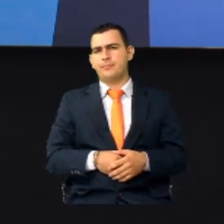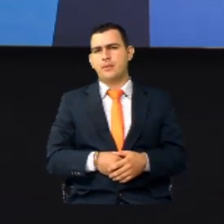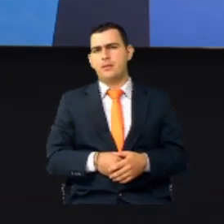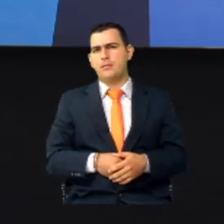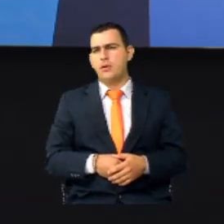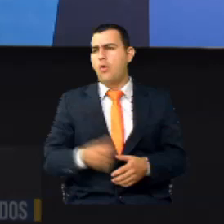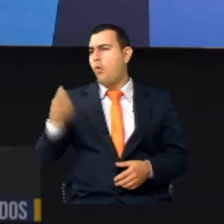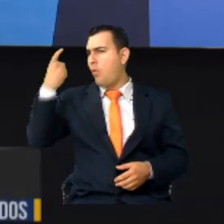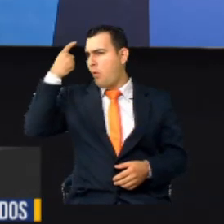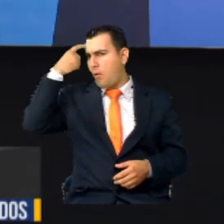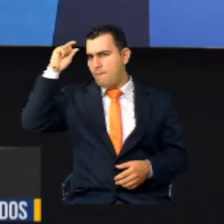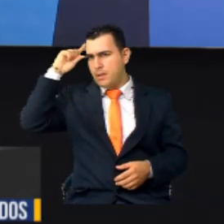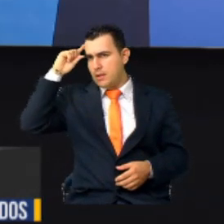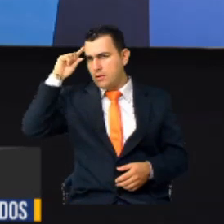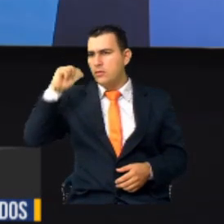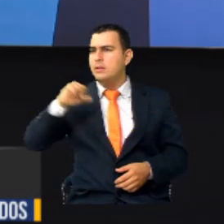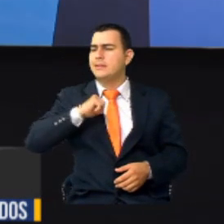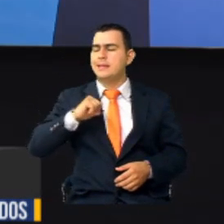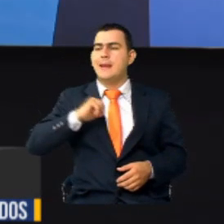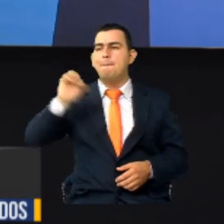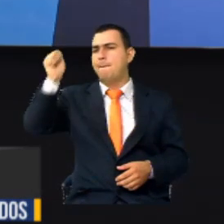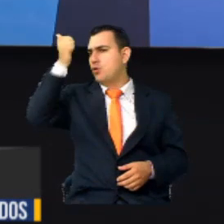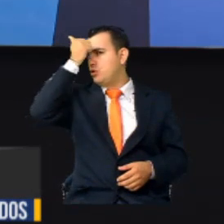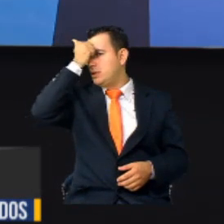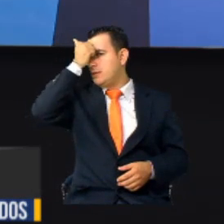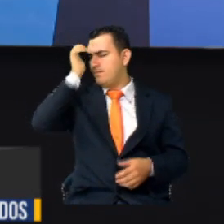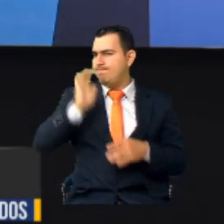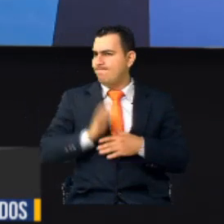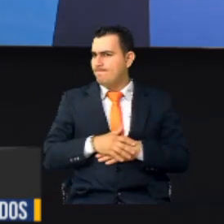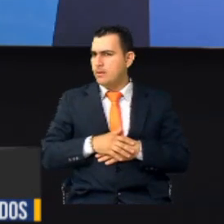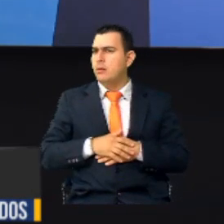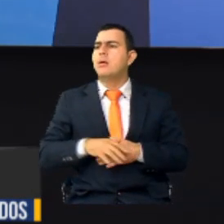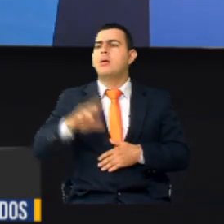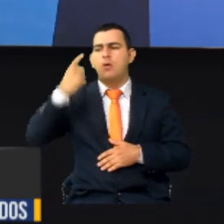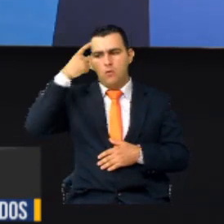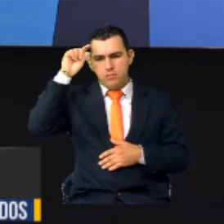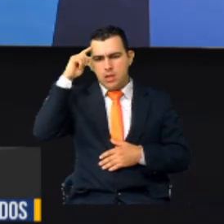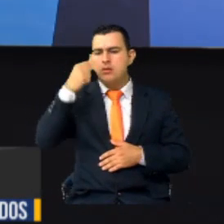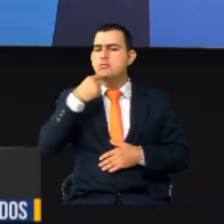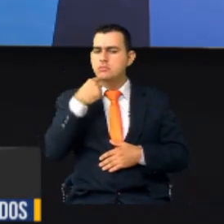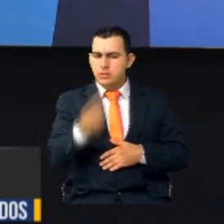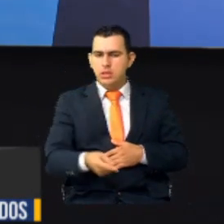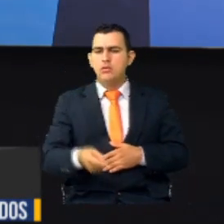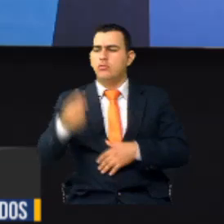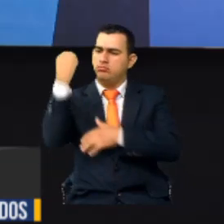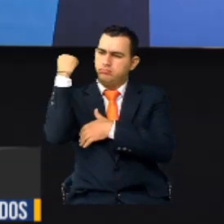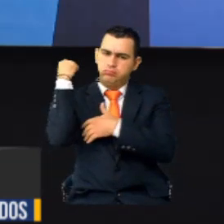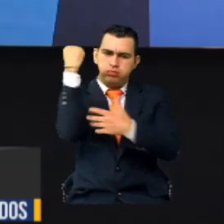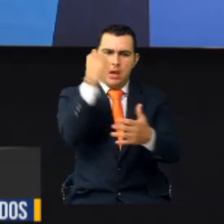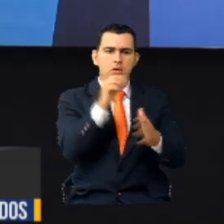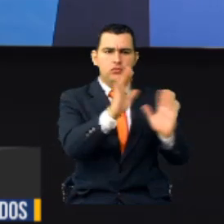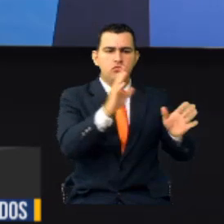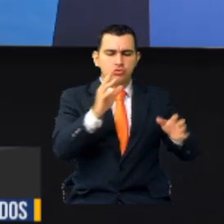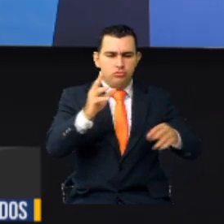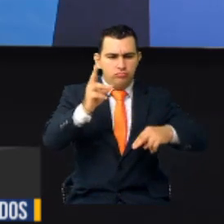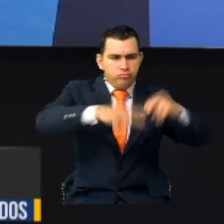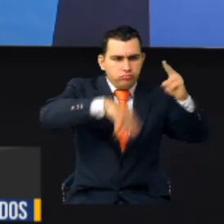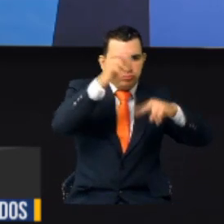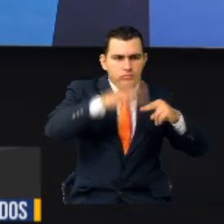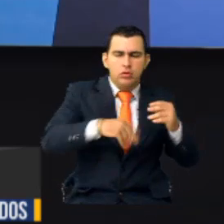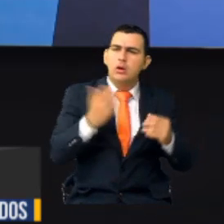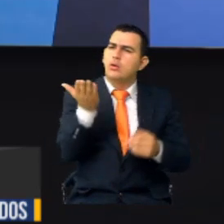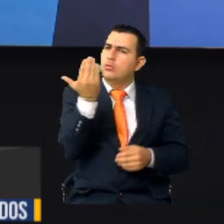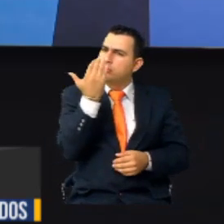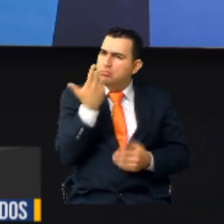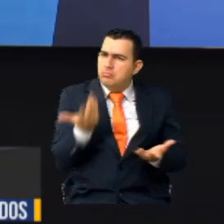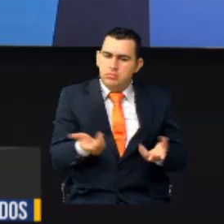lo tiene estipulado como una prioridad. Va a asignar fondos para infraestructura educativa, va a asignar fondos para alimentación escolar, para